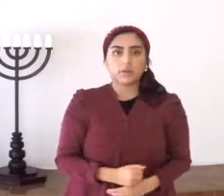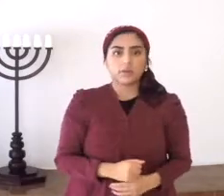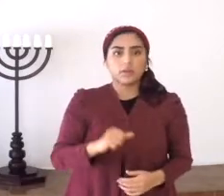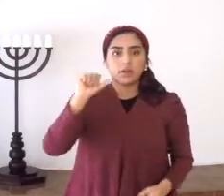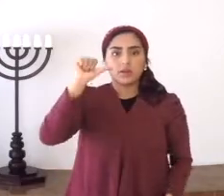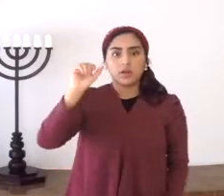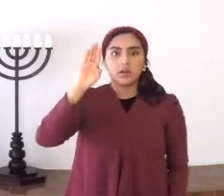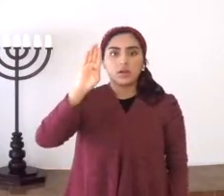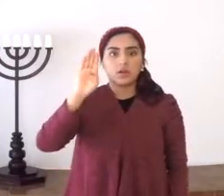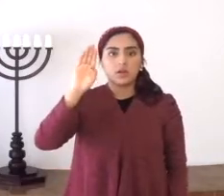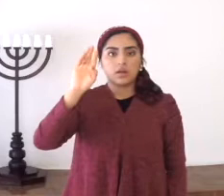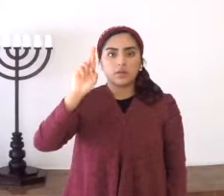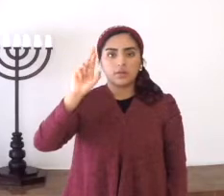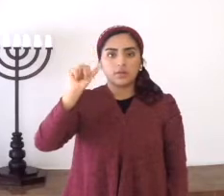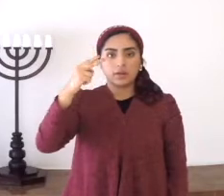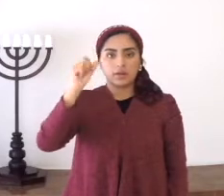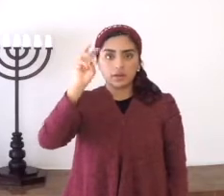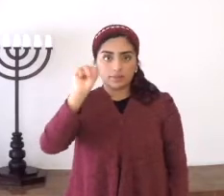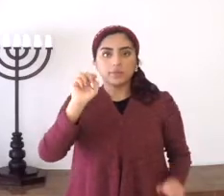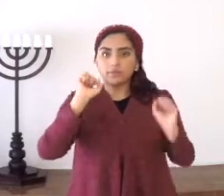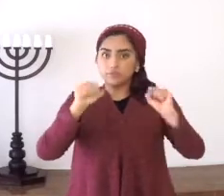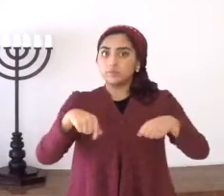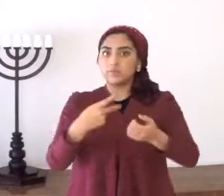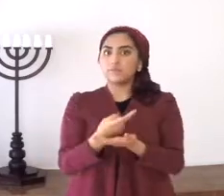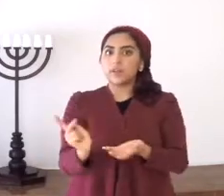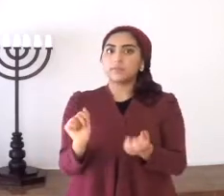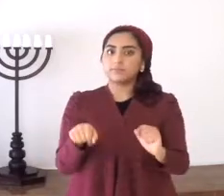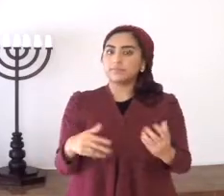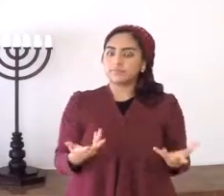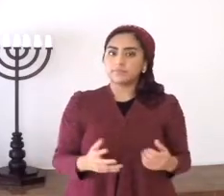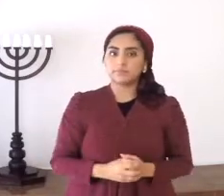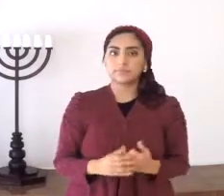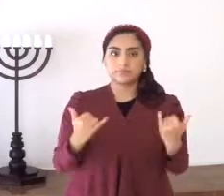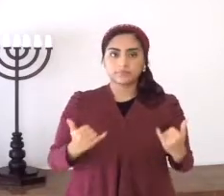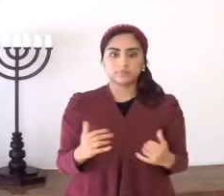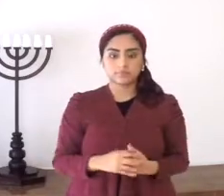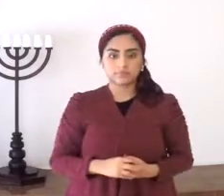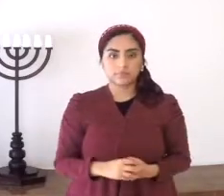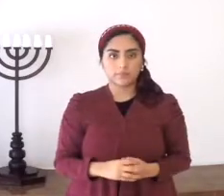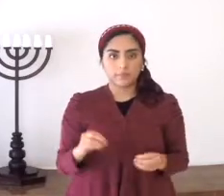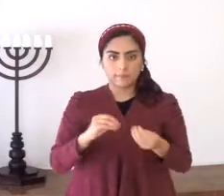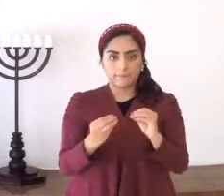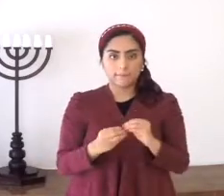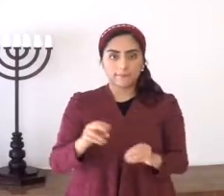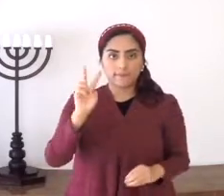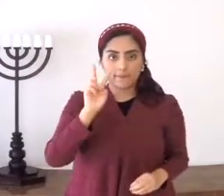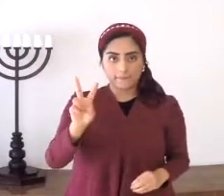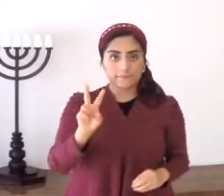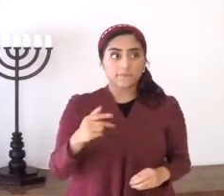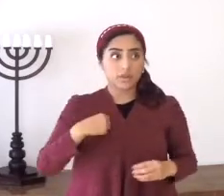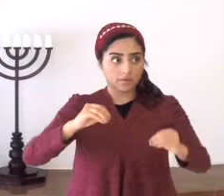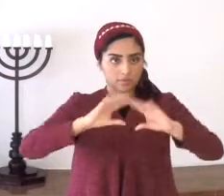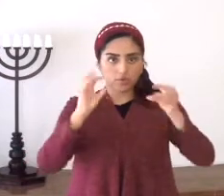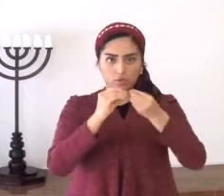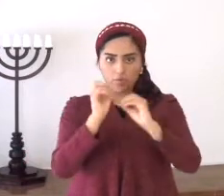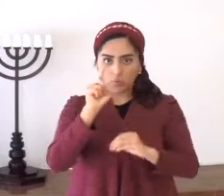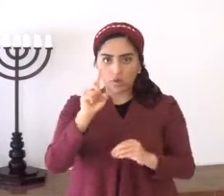Entonces recordemos que Abraham, o ya aquí Abraham, pudiera haber fallado.